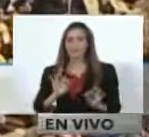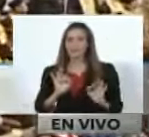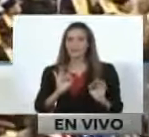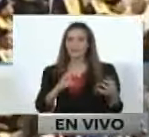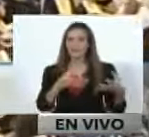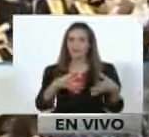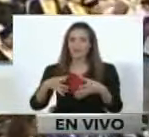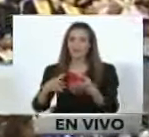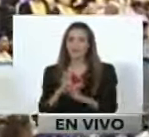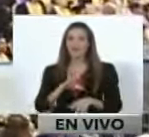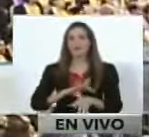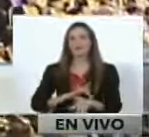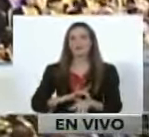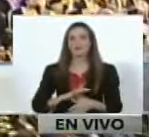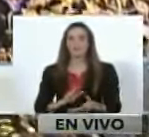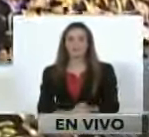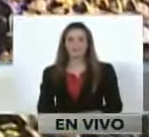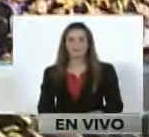especialidades médicas.